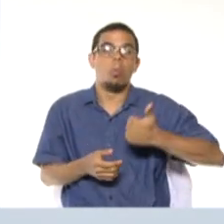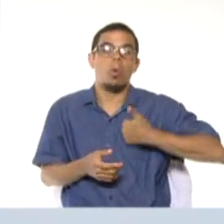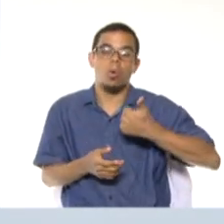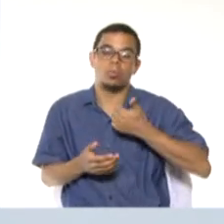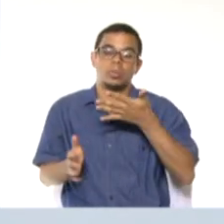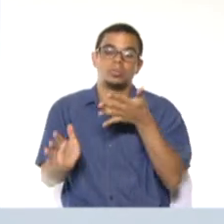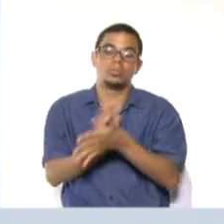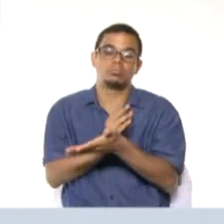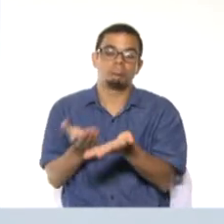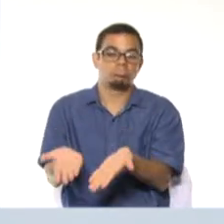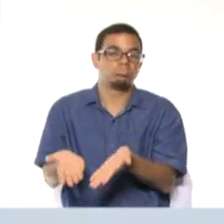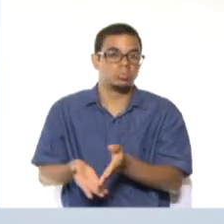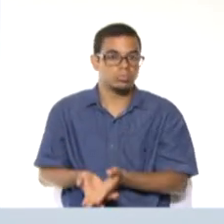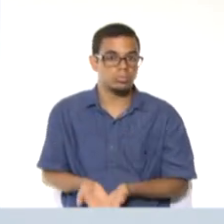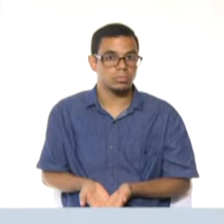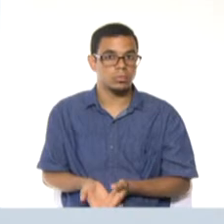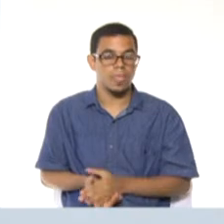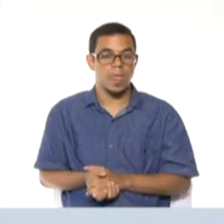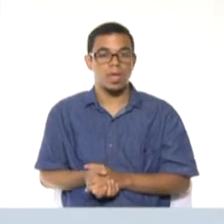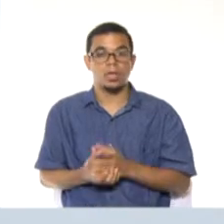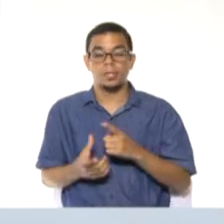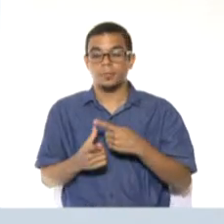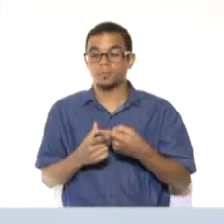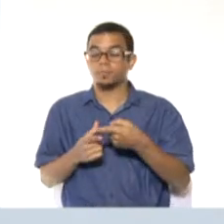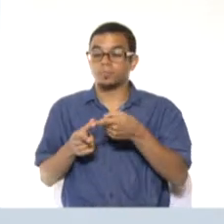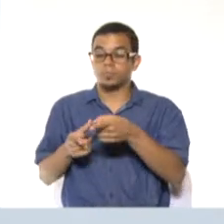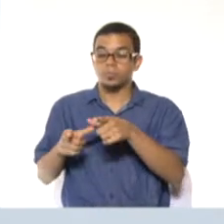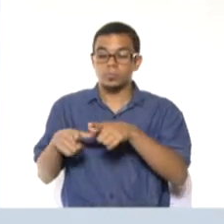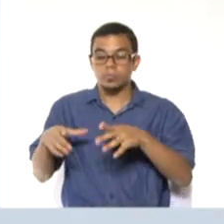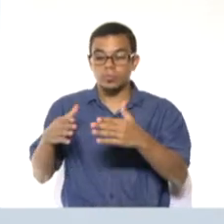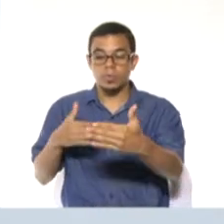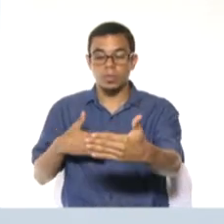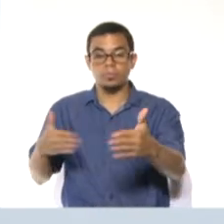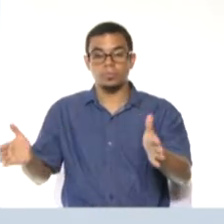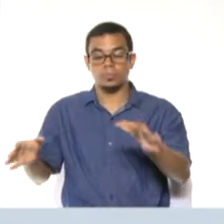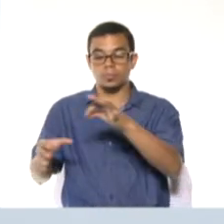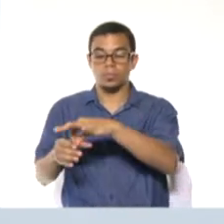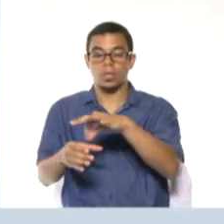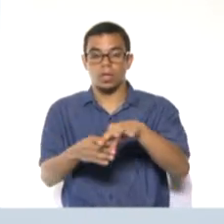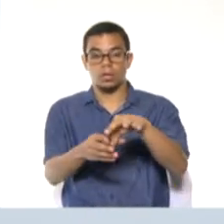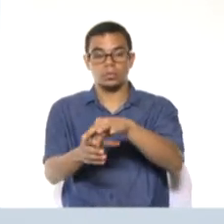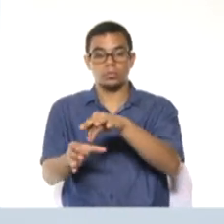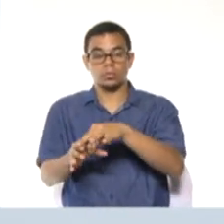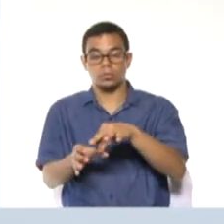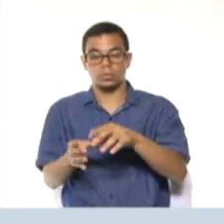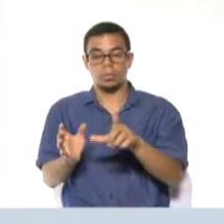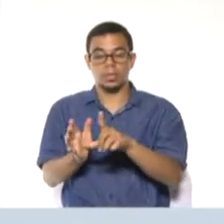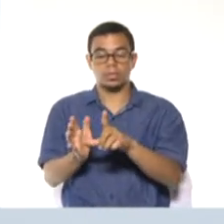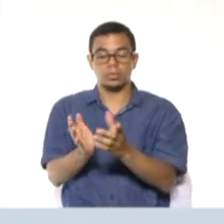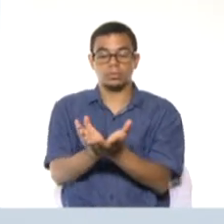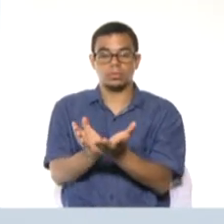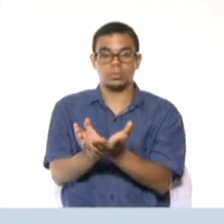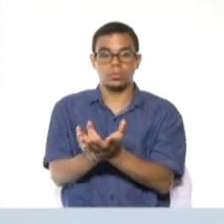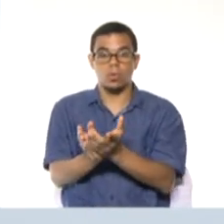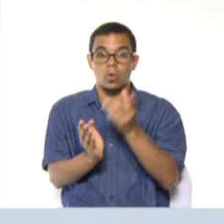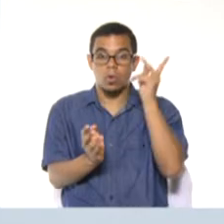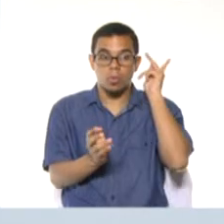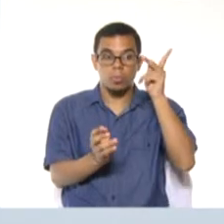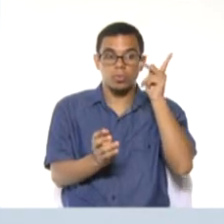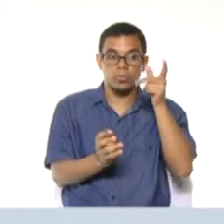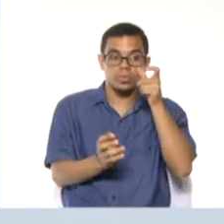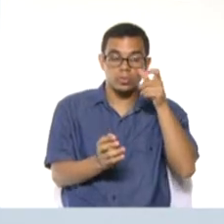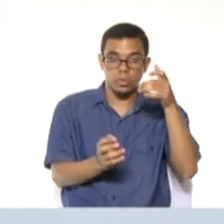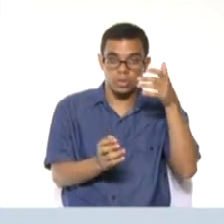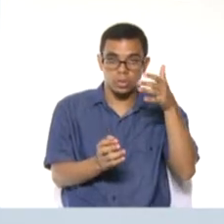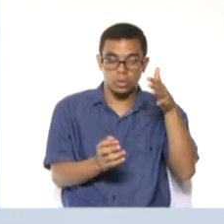Para impulsar el conuco escolar, ¿qué mejor forma que apropiarnos o articular con los maestros pueblos,